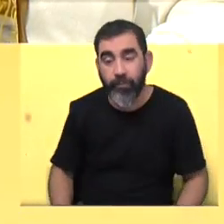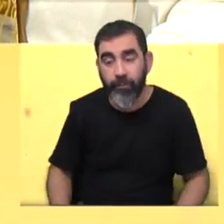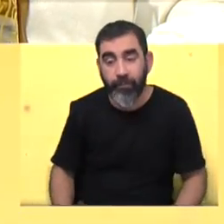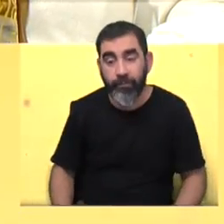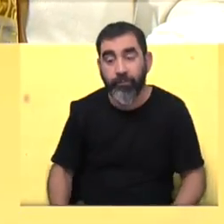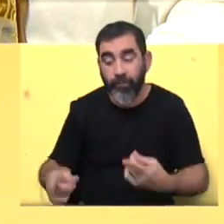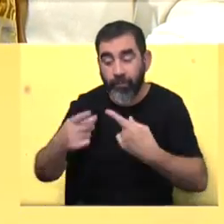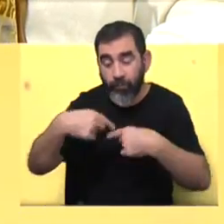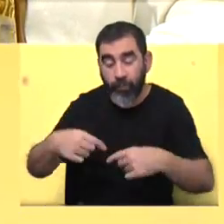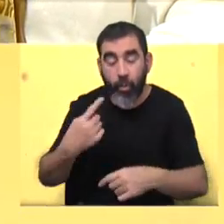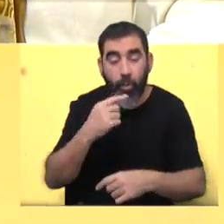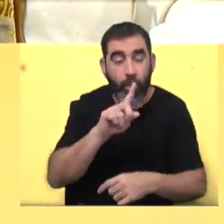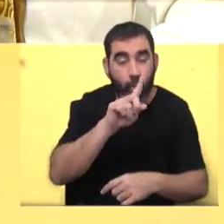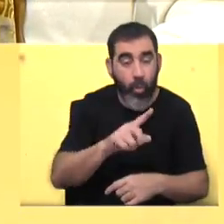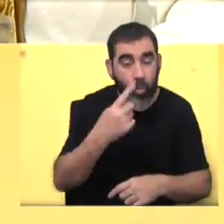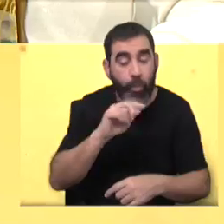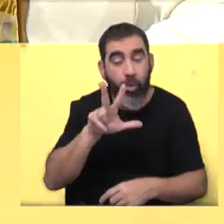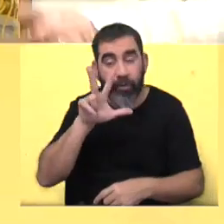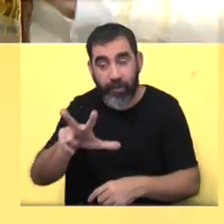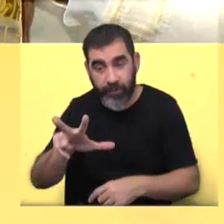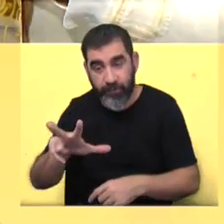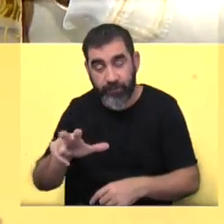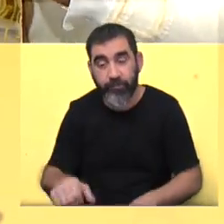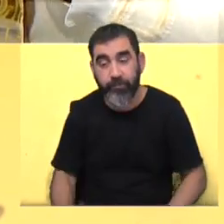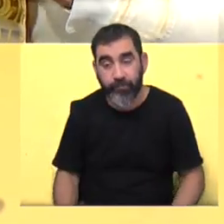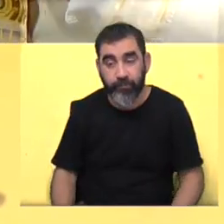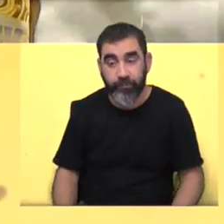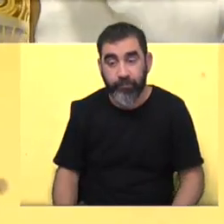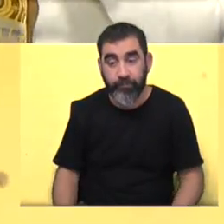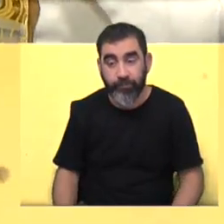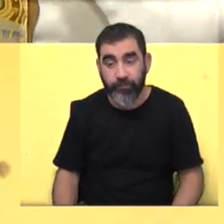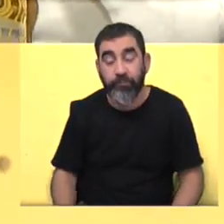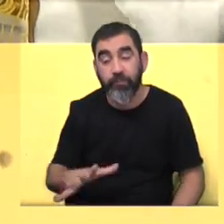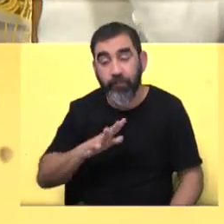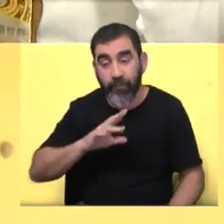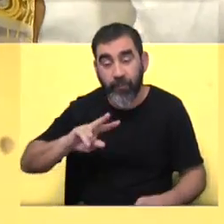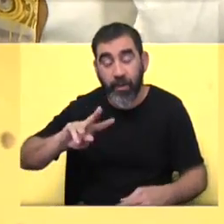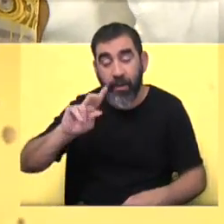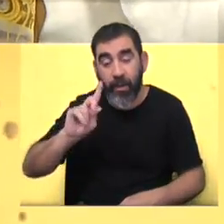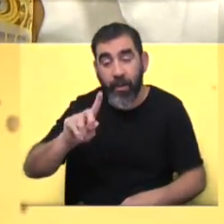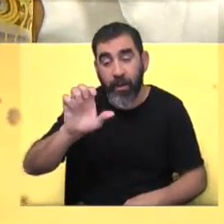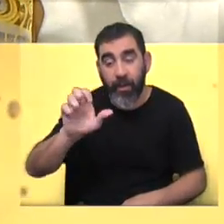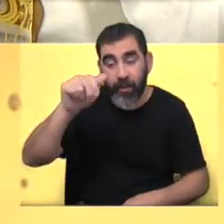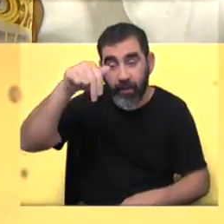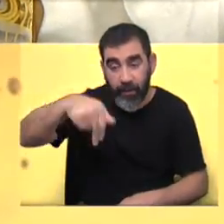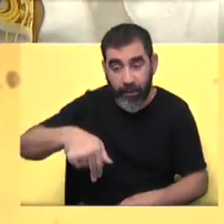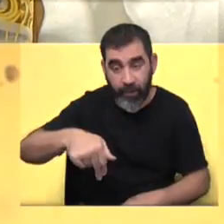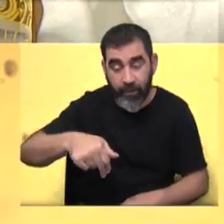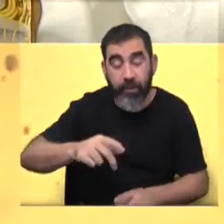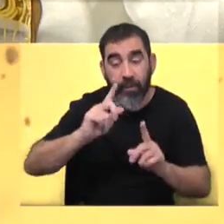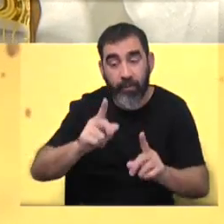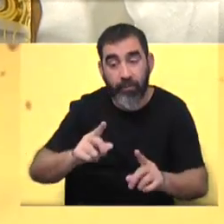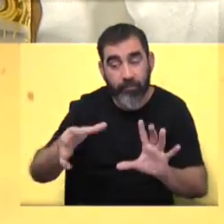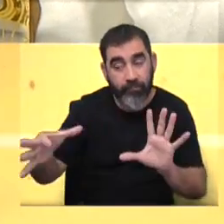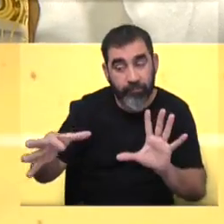con la diapausa 1 y con la diapausa 3. Estamos encontrando que hay genes que están involucrados, pero también hay una relación